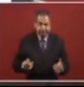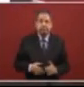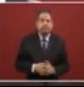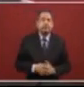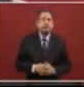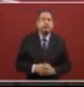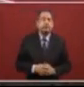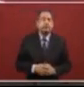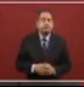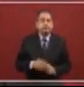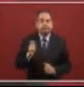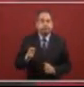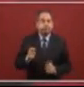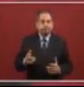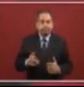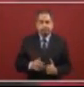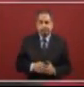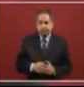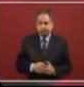es